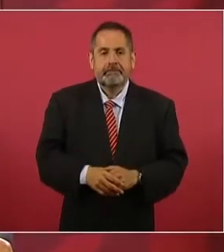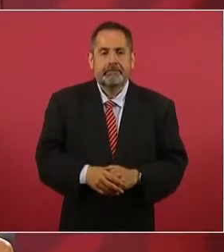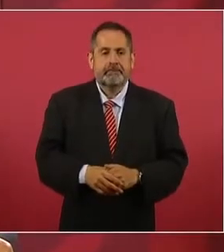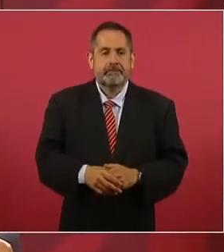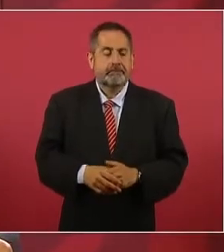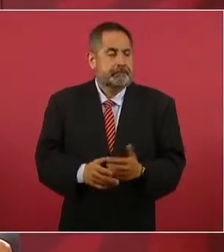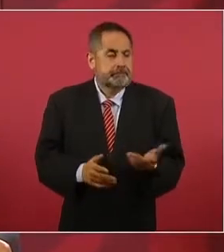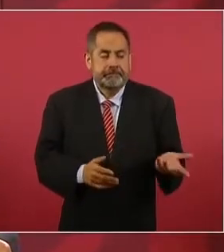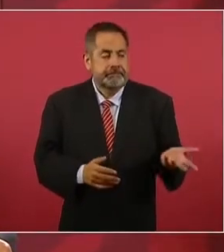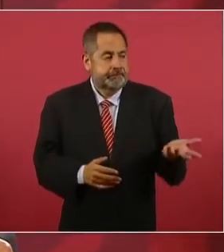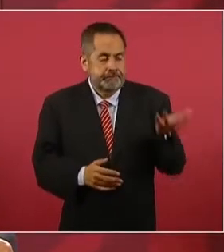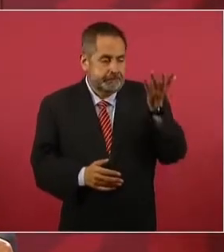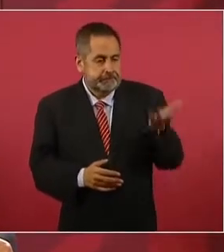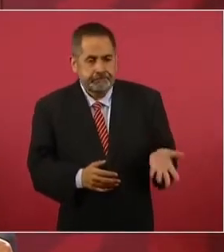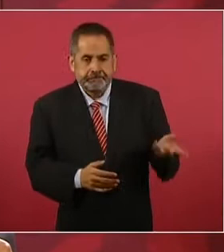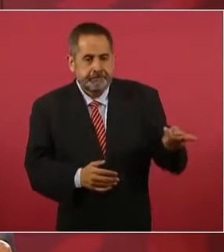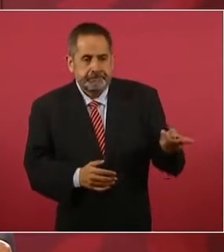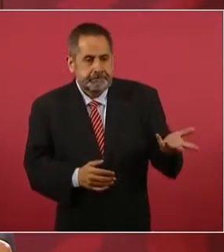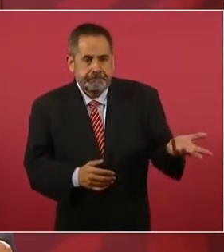¿Cómo quedan